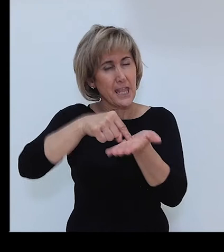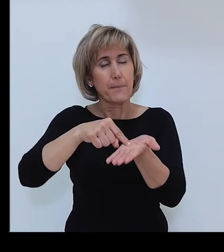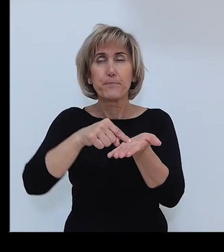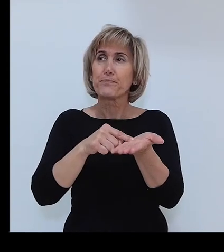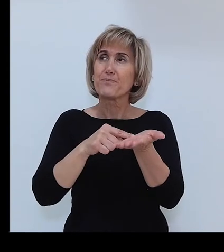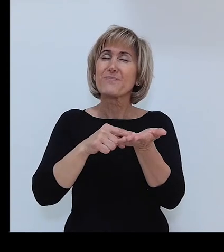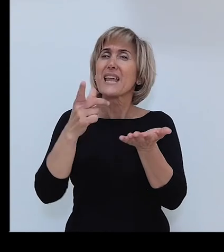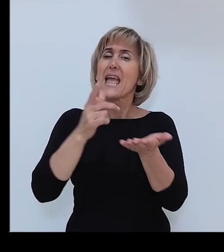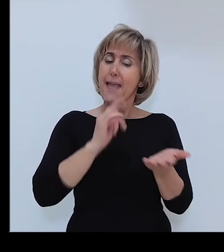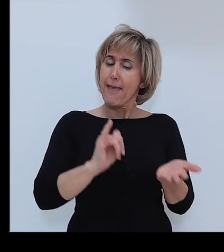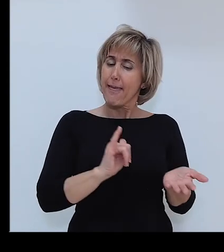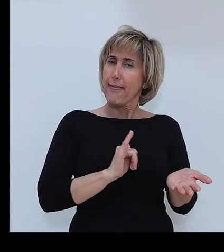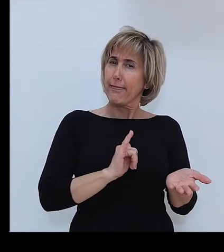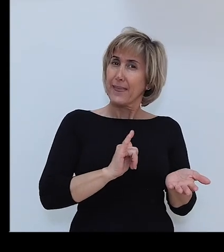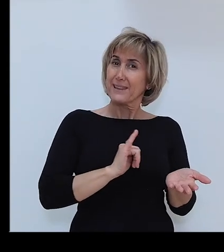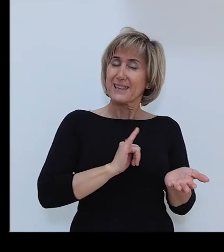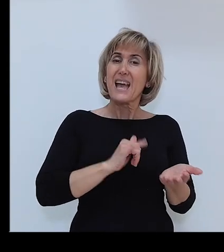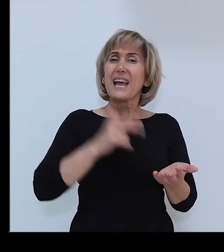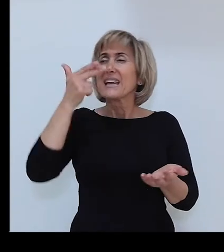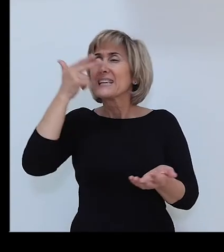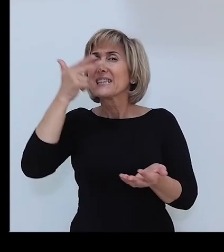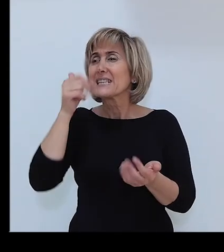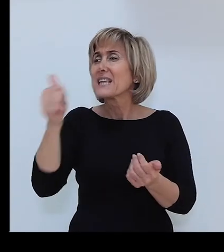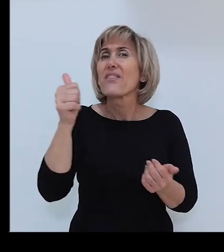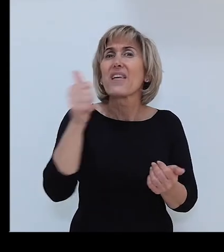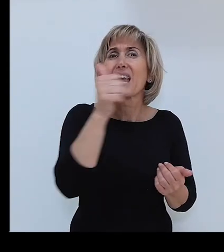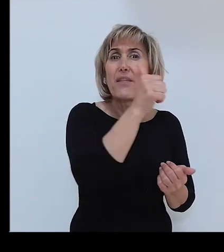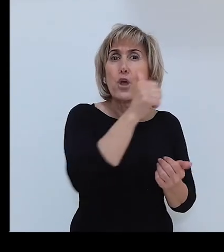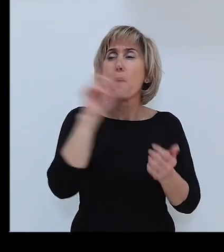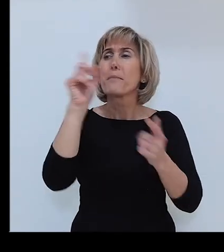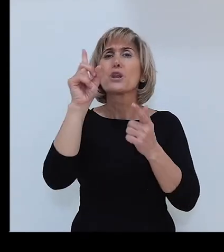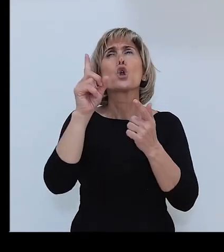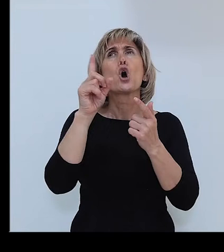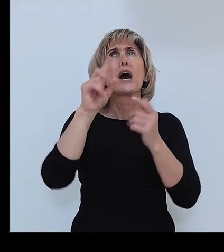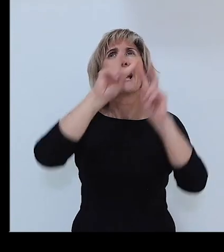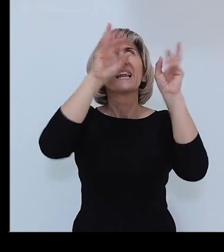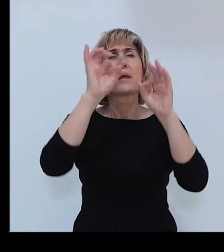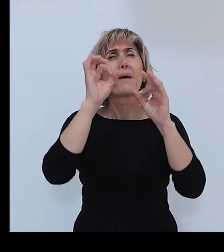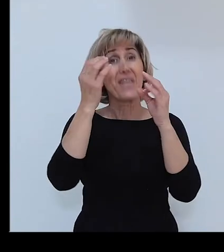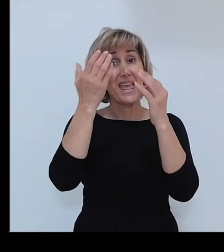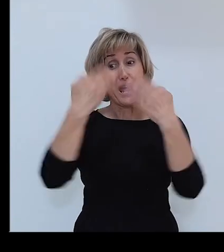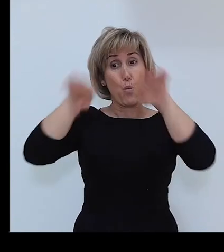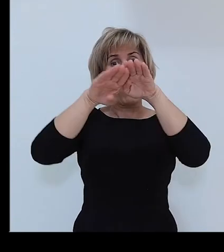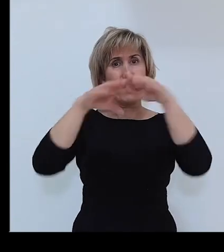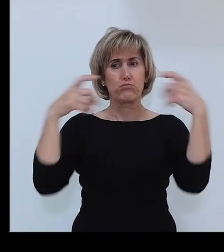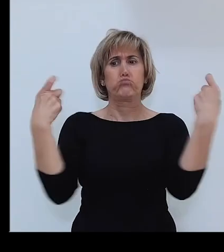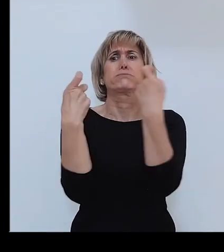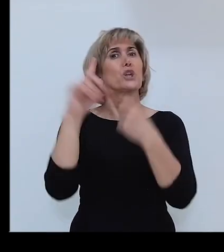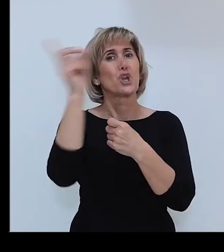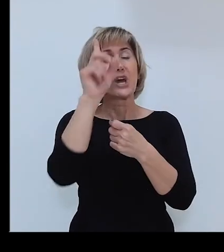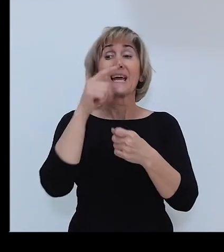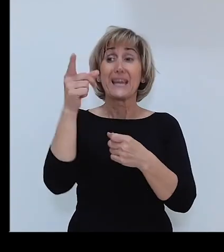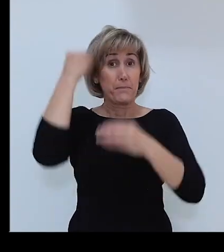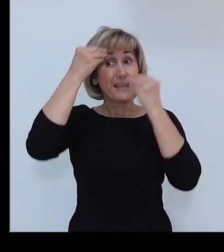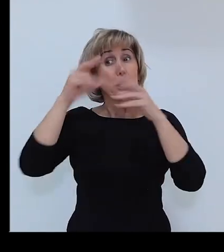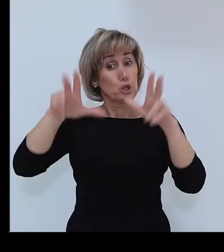reivindicó también el principio de identidad de los intereses individuales sin colisionar con el principio de igualdad. Ella